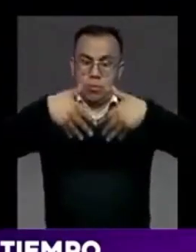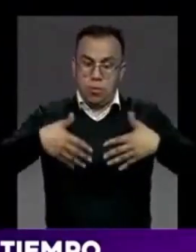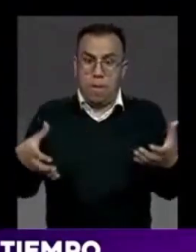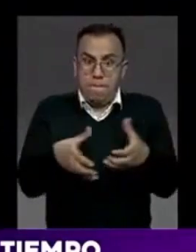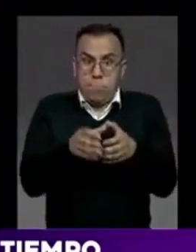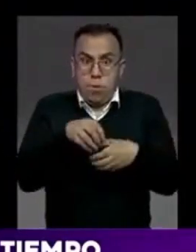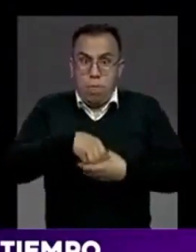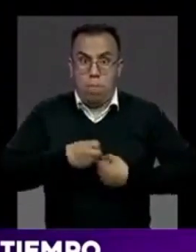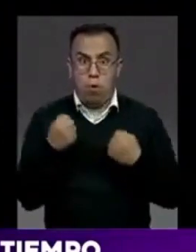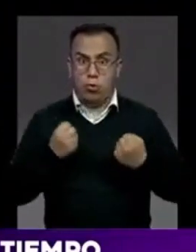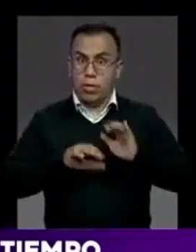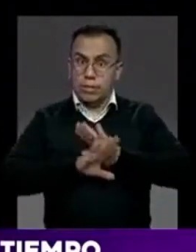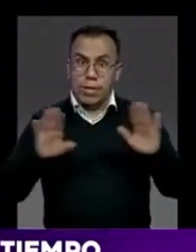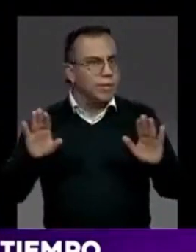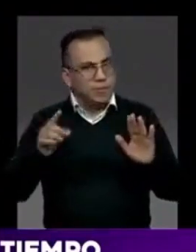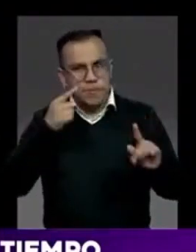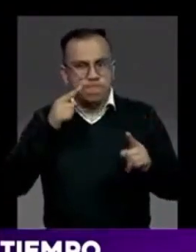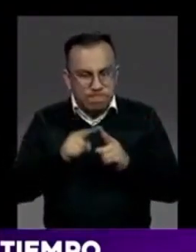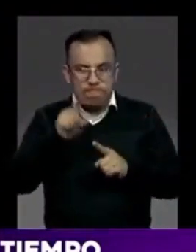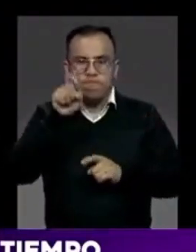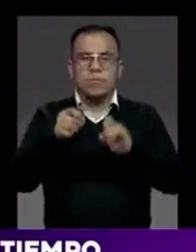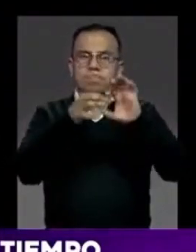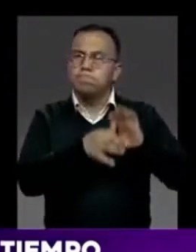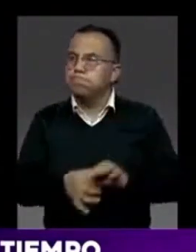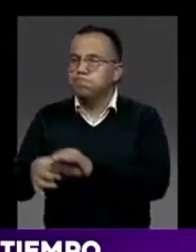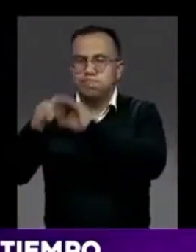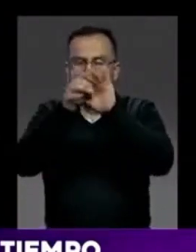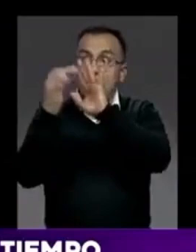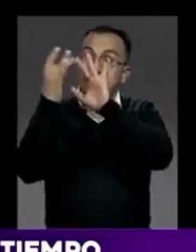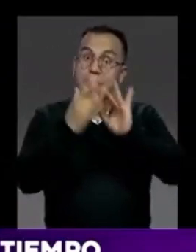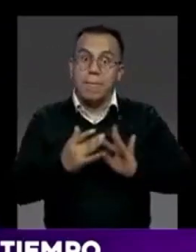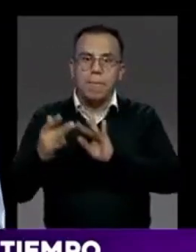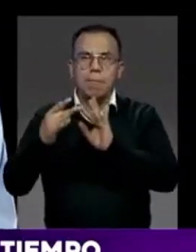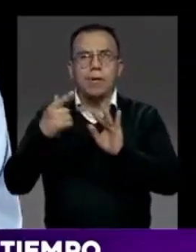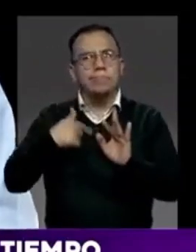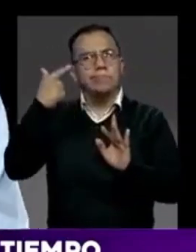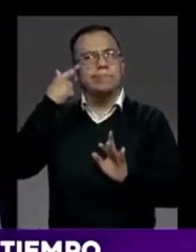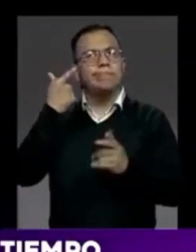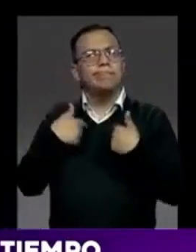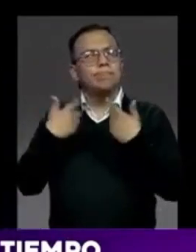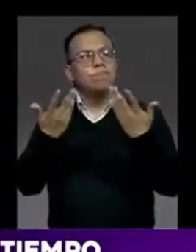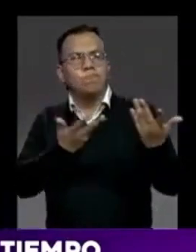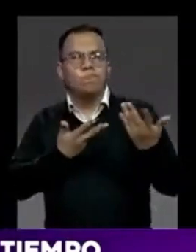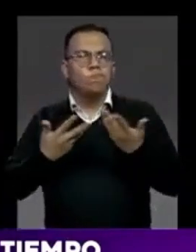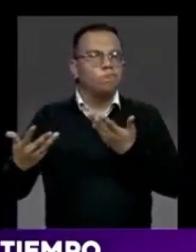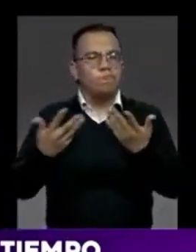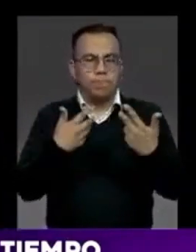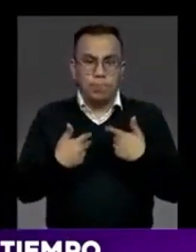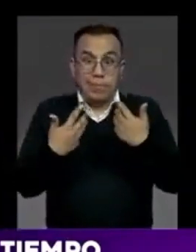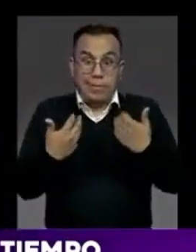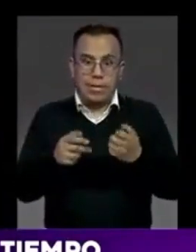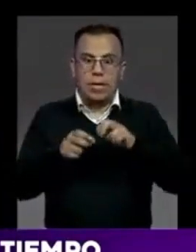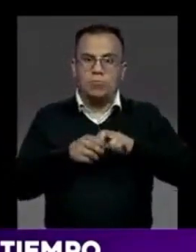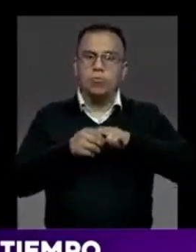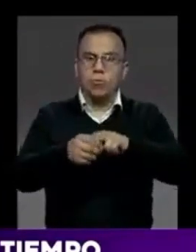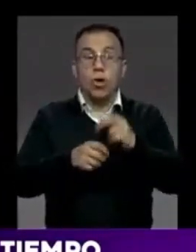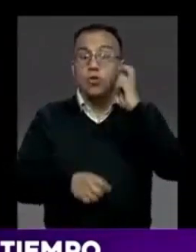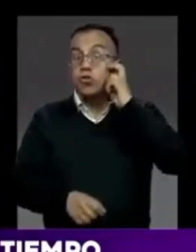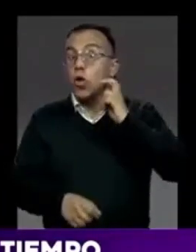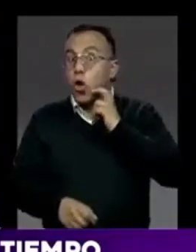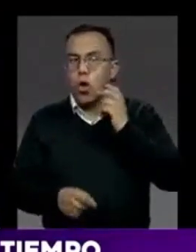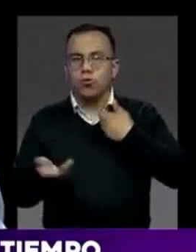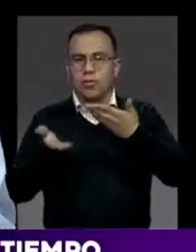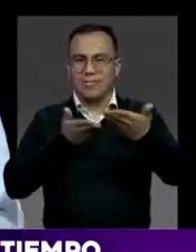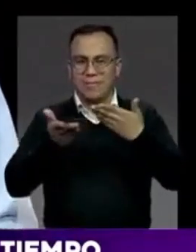cada región tiene necesita una conectividad antes de soñar en pensar en un transporte de chocó hasta la